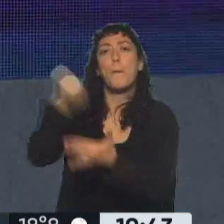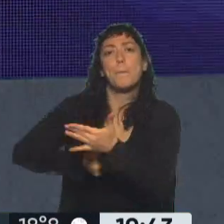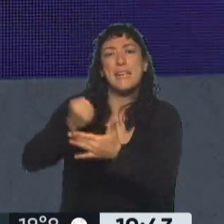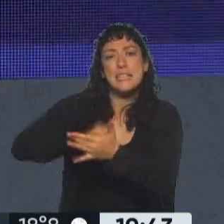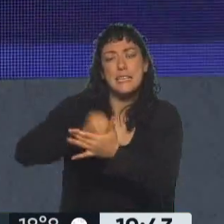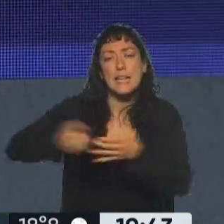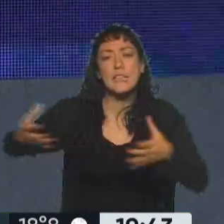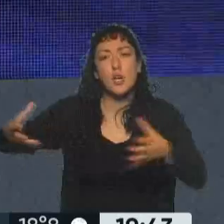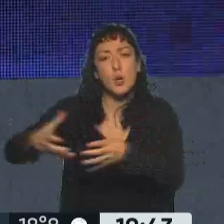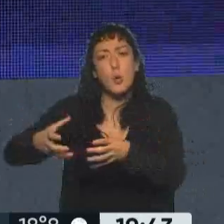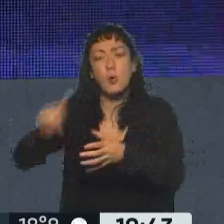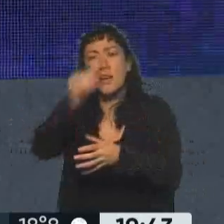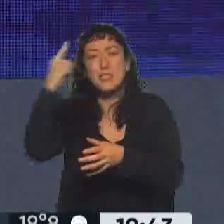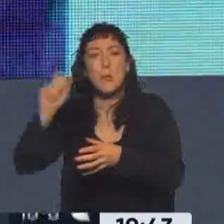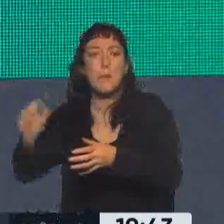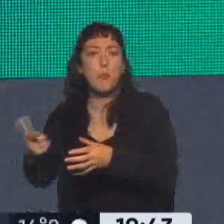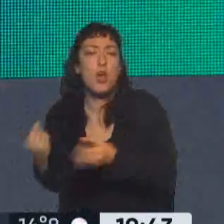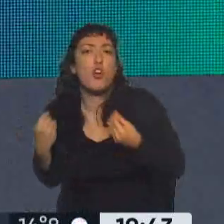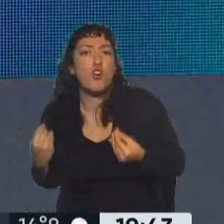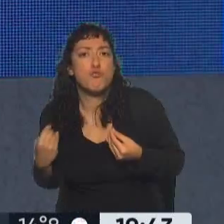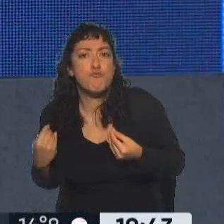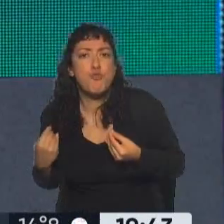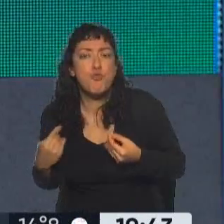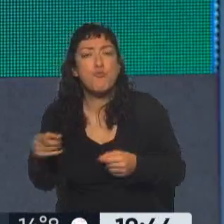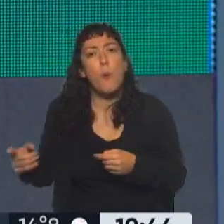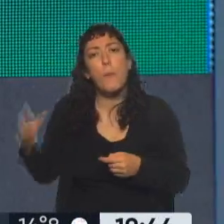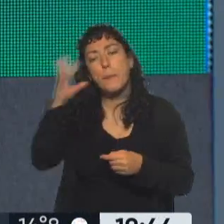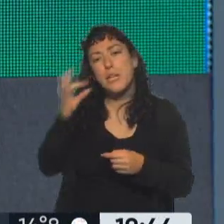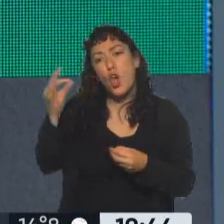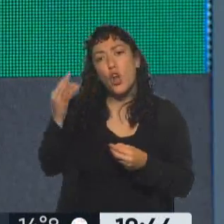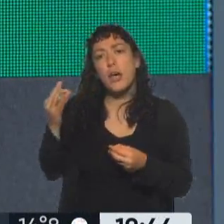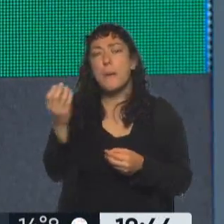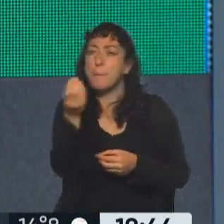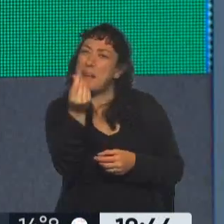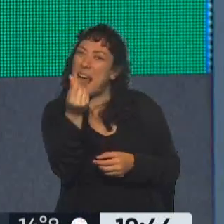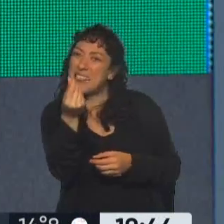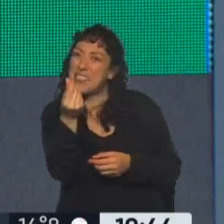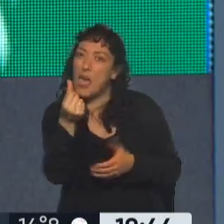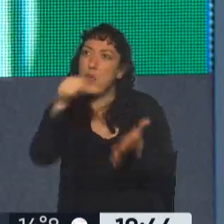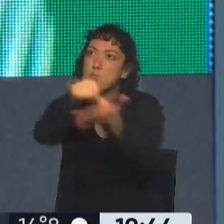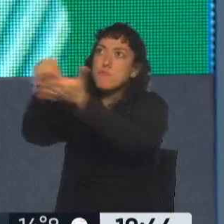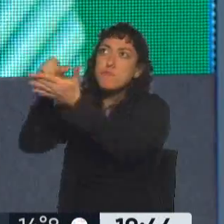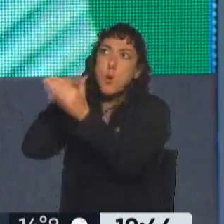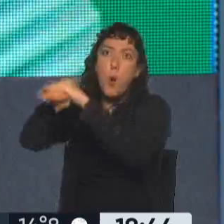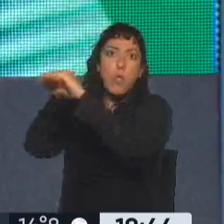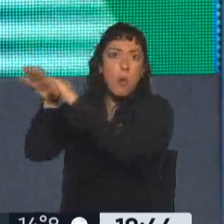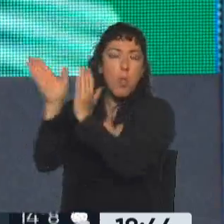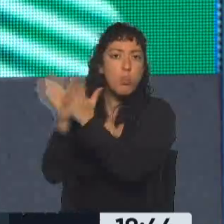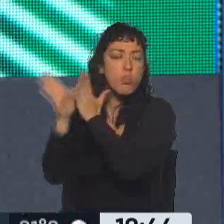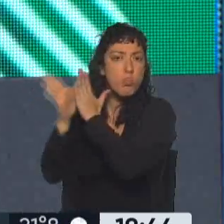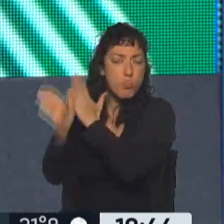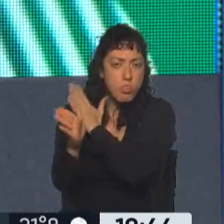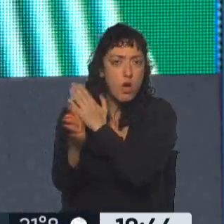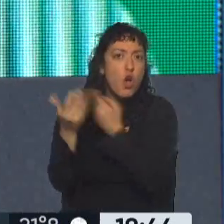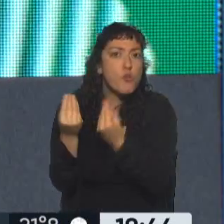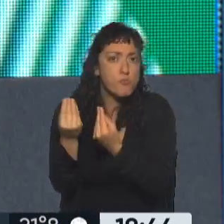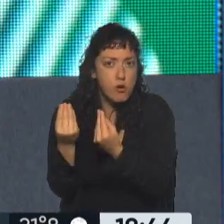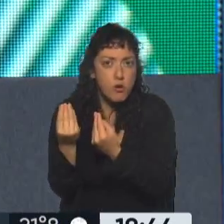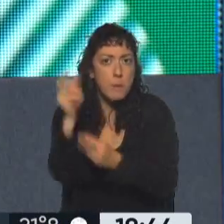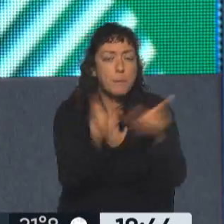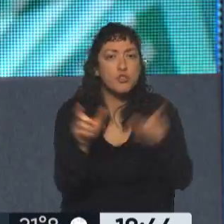la distribución del ingreso y del sistema jubilatorio. Sí. El núcleo de lo que hay que discutir de aquí para adelante, desde mi humilde visión, es los ingresos de